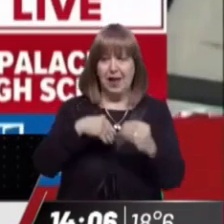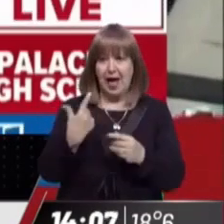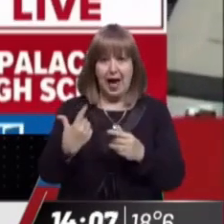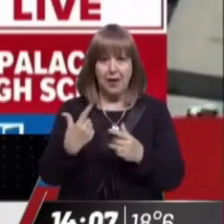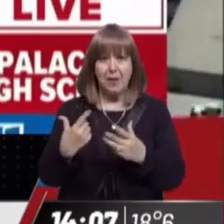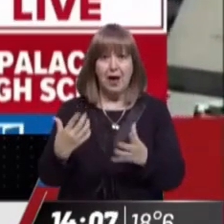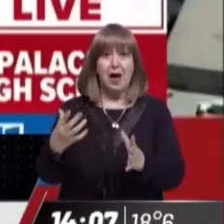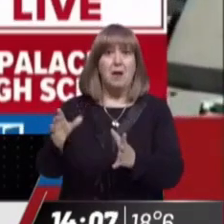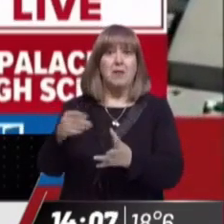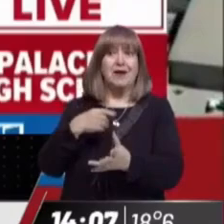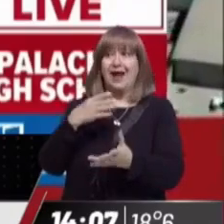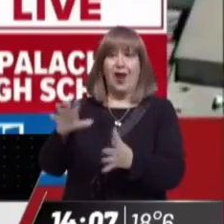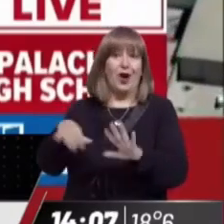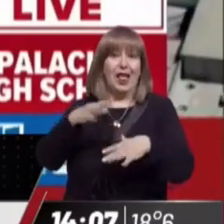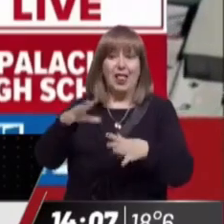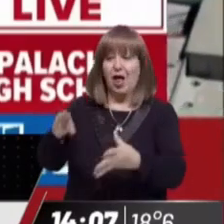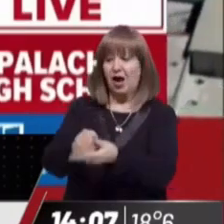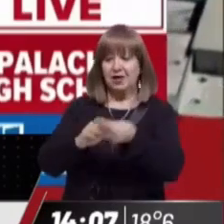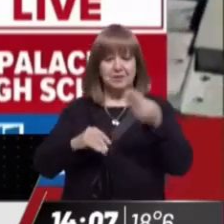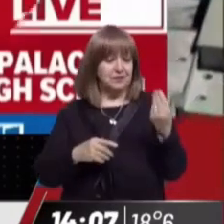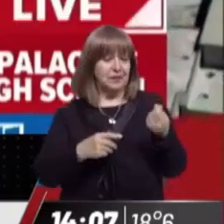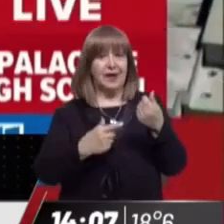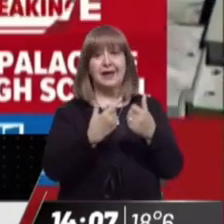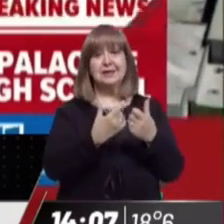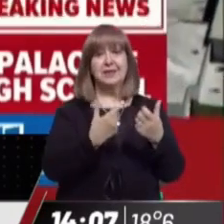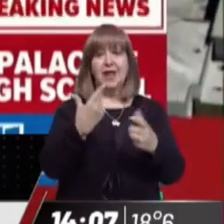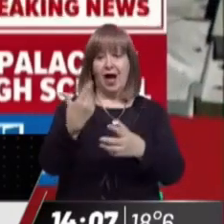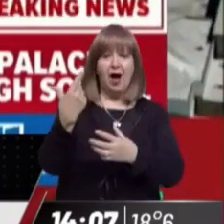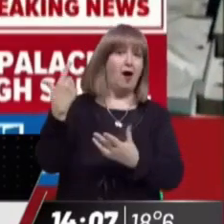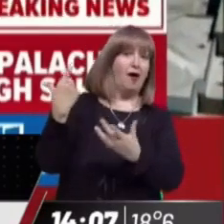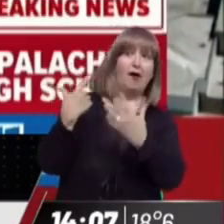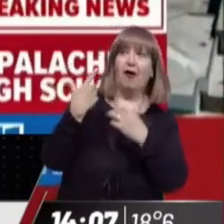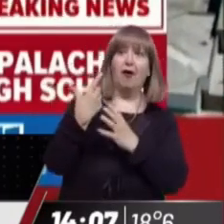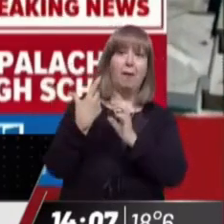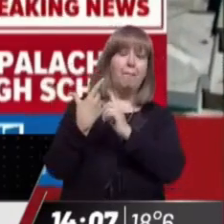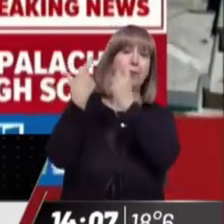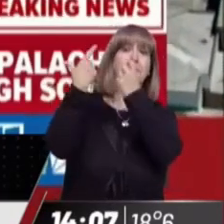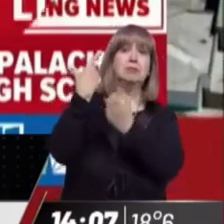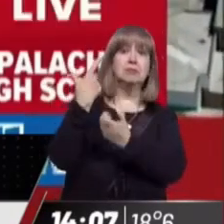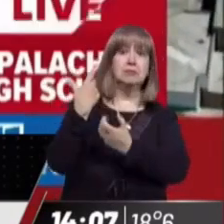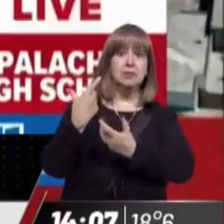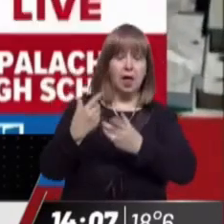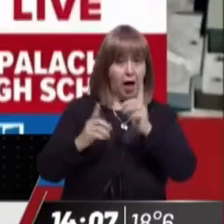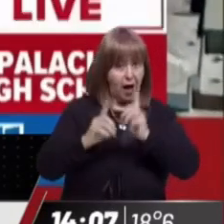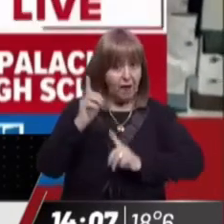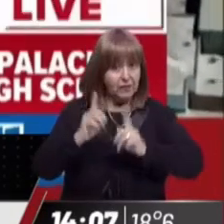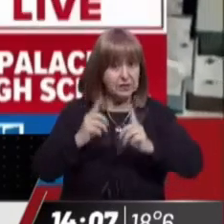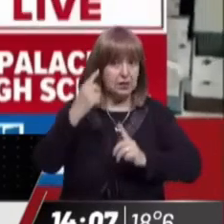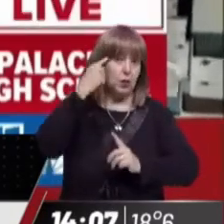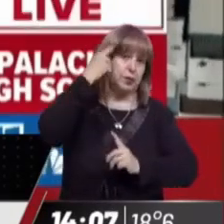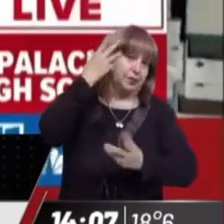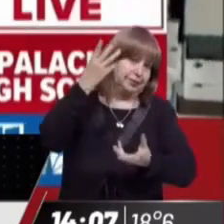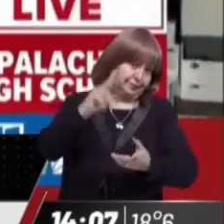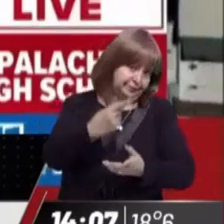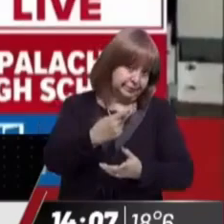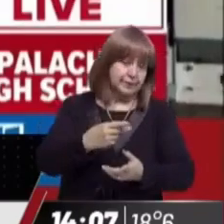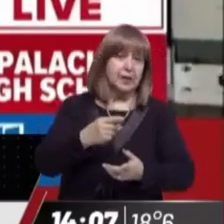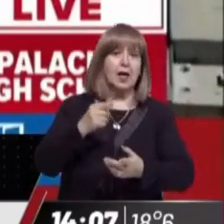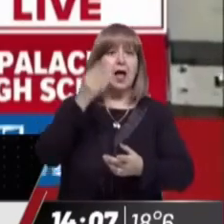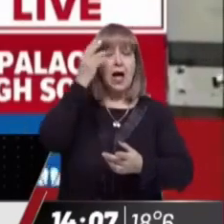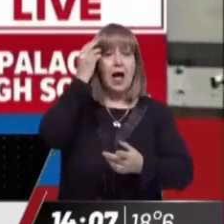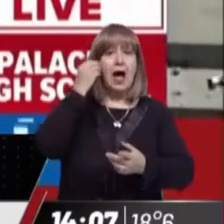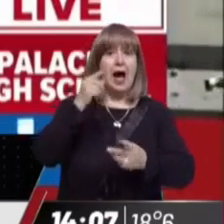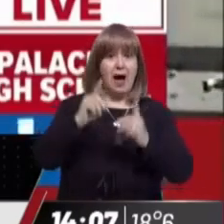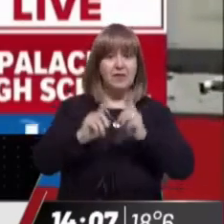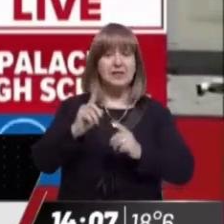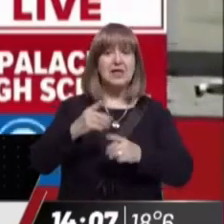No por qué porque las agarran claro esto sucede dentro de las casas y también muchas veces estudiantes o ex estudiantes de los colegos